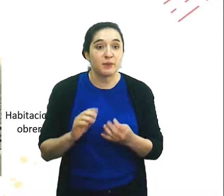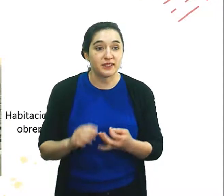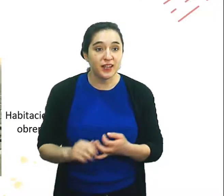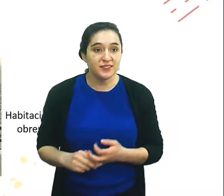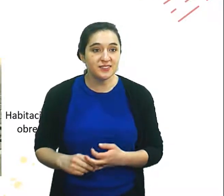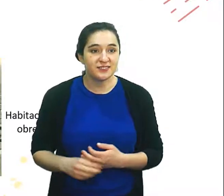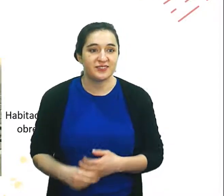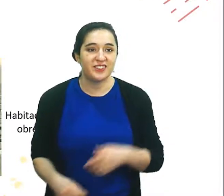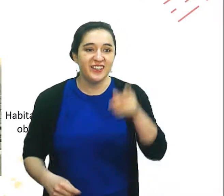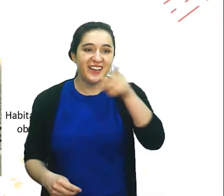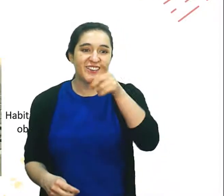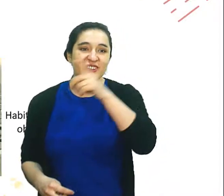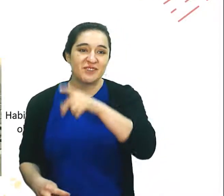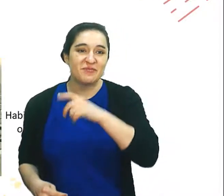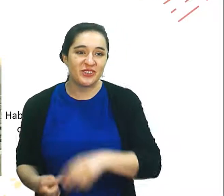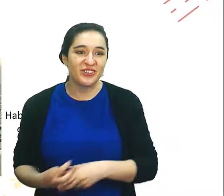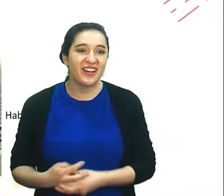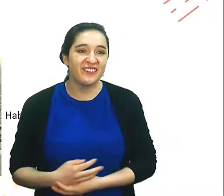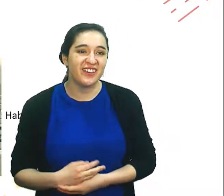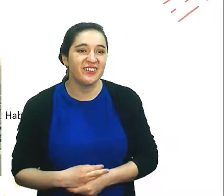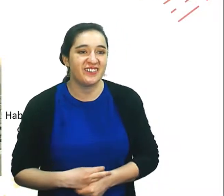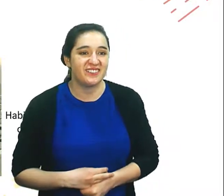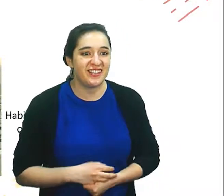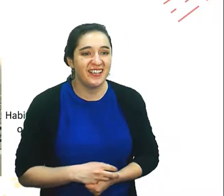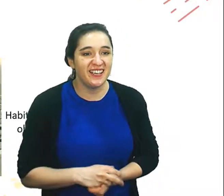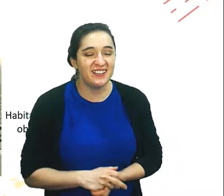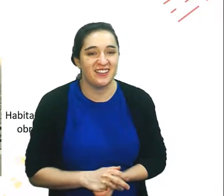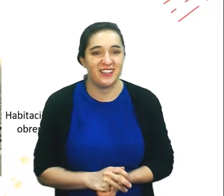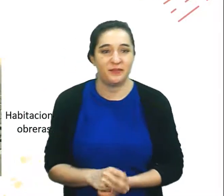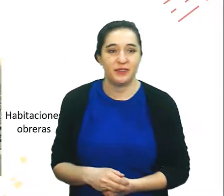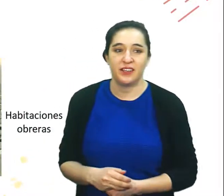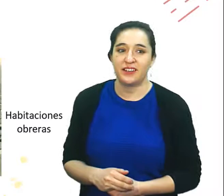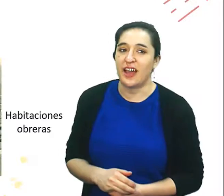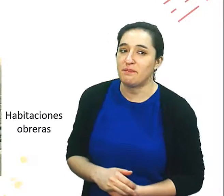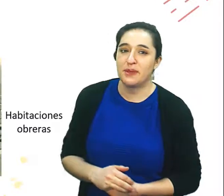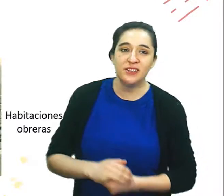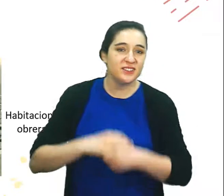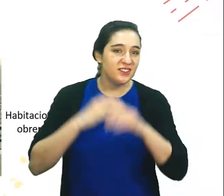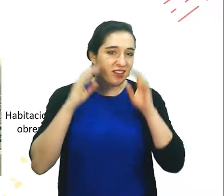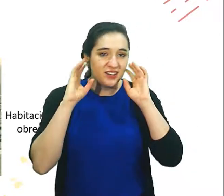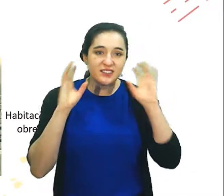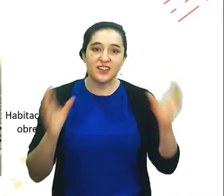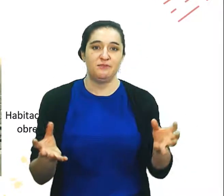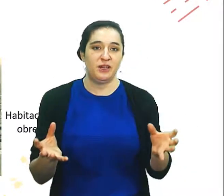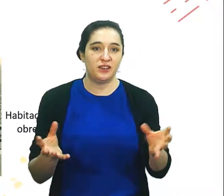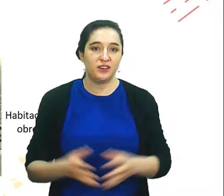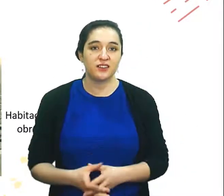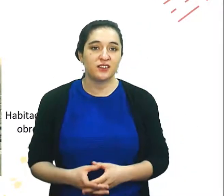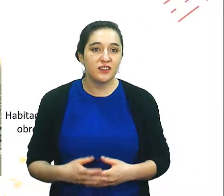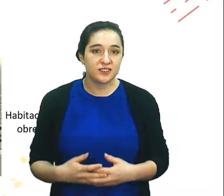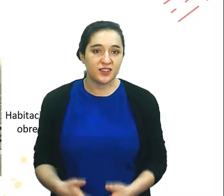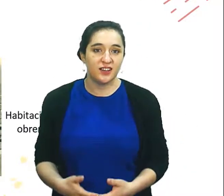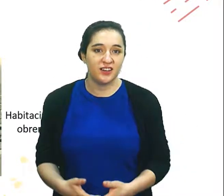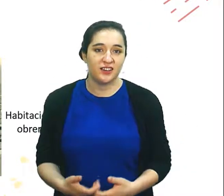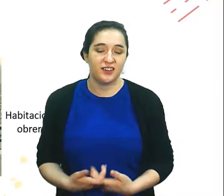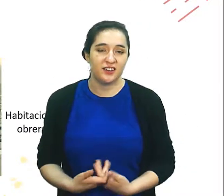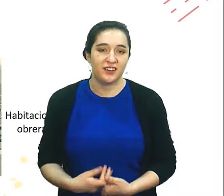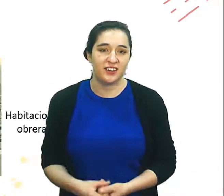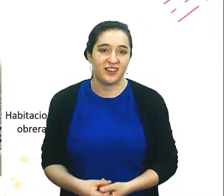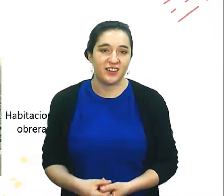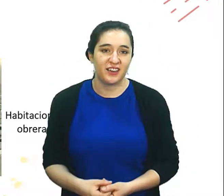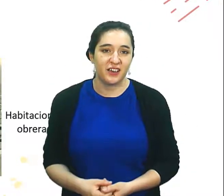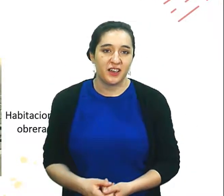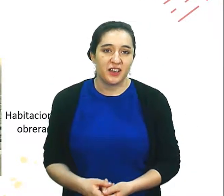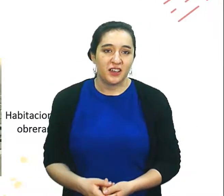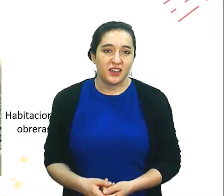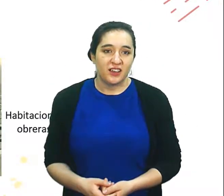el capataz. Sí, ahí me están poniendo que la vieron. Excelente. Ya, piensen en esa imagen, esa teleserie